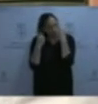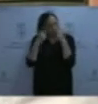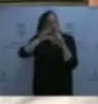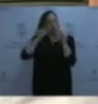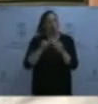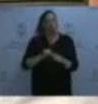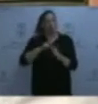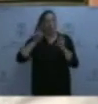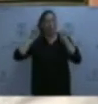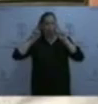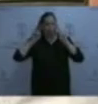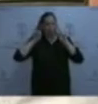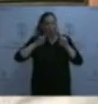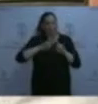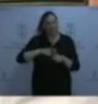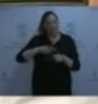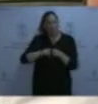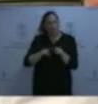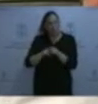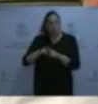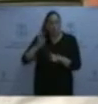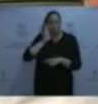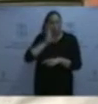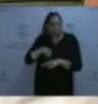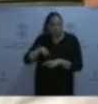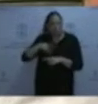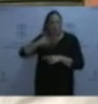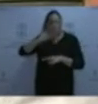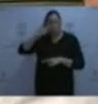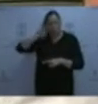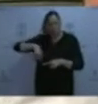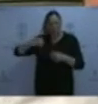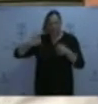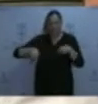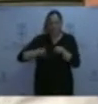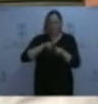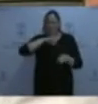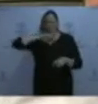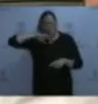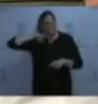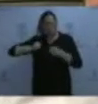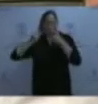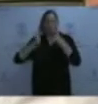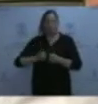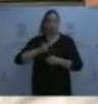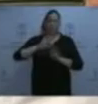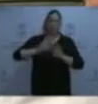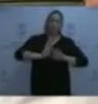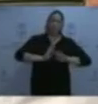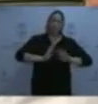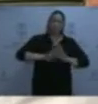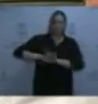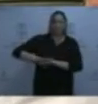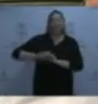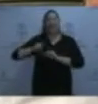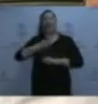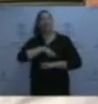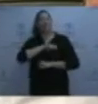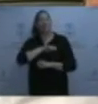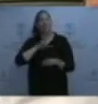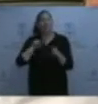más rancio, retrógrado y segregador de la derecha española. La mayoría de las comunidades autónomas gobernadas por el PSOE ya han anunciado o que no van a hacer la